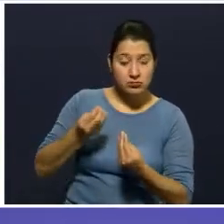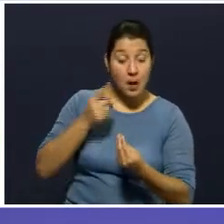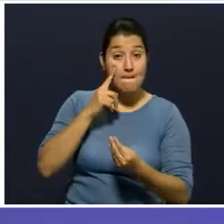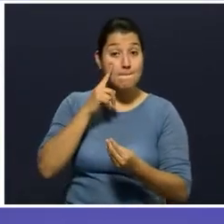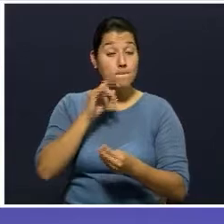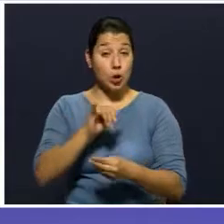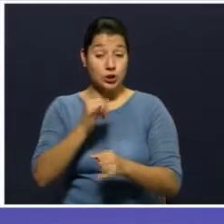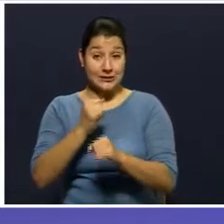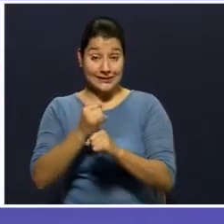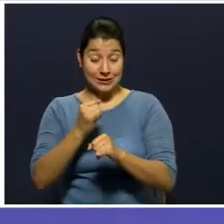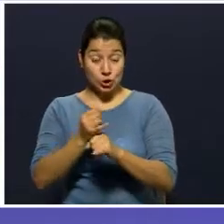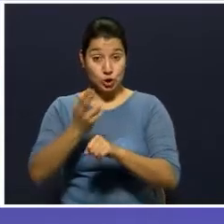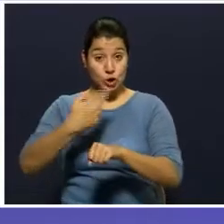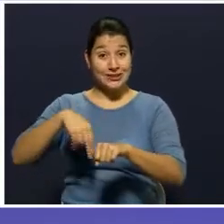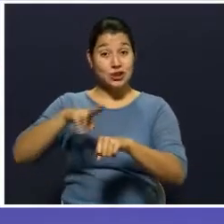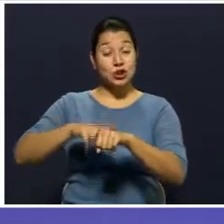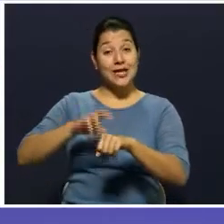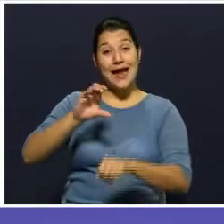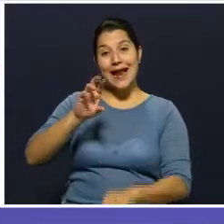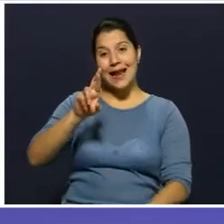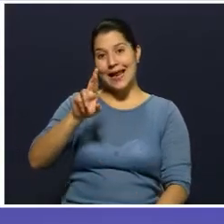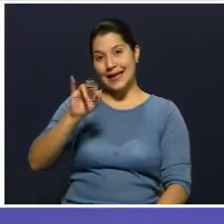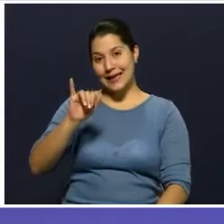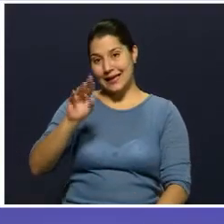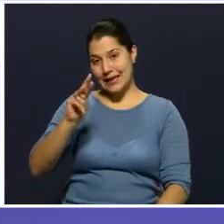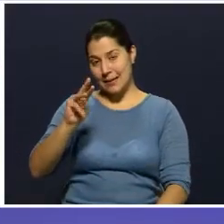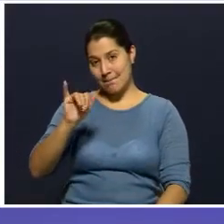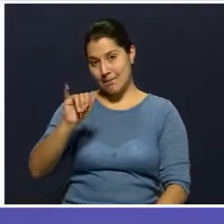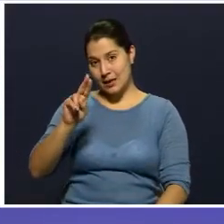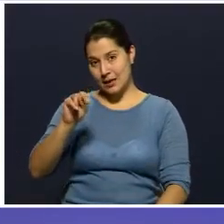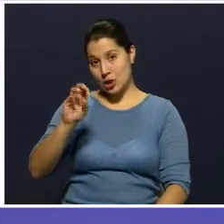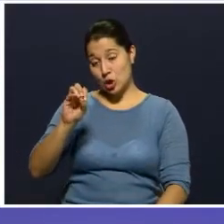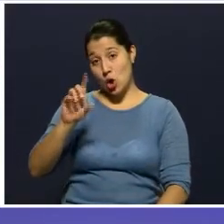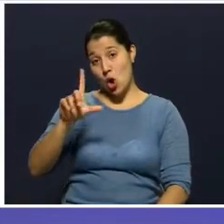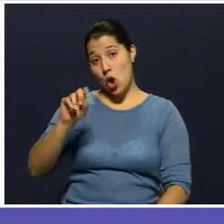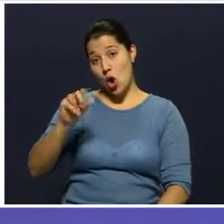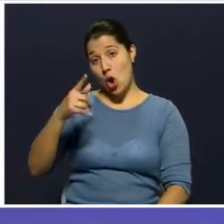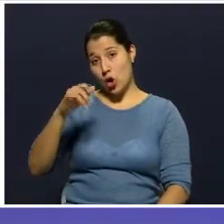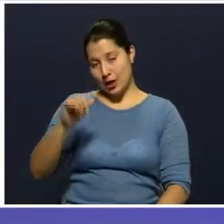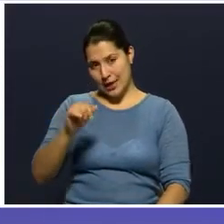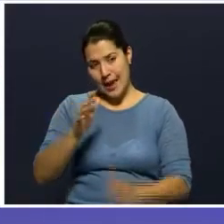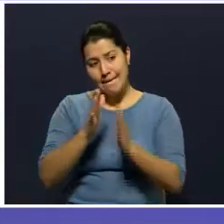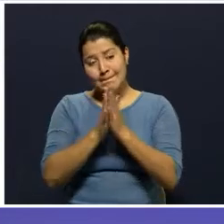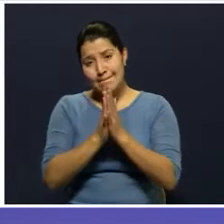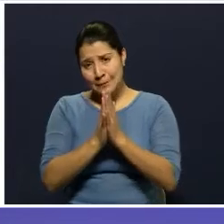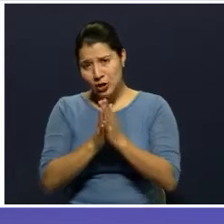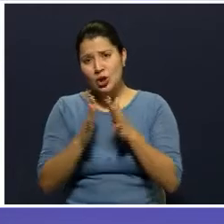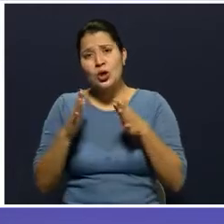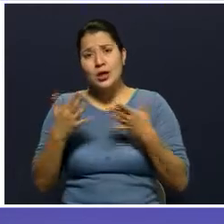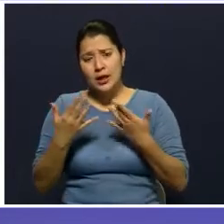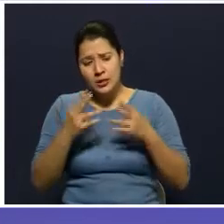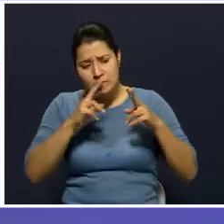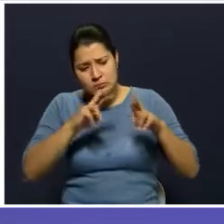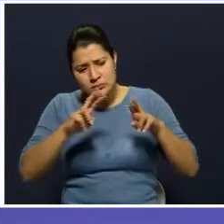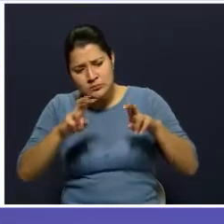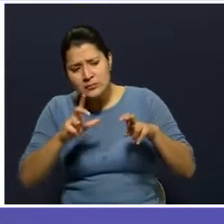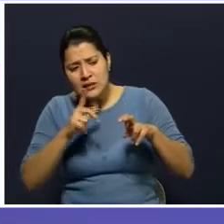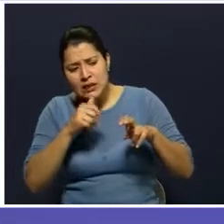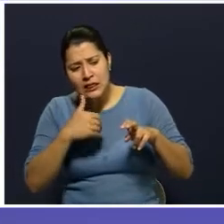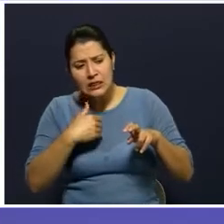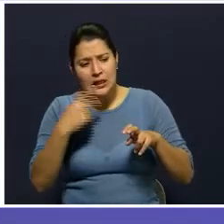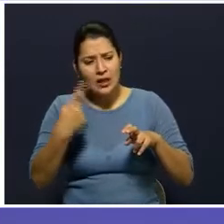Criminología solicitó a la Administración Penitenciaria enviar a un régimen semi-institucional